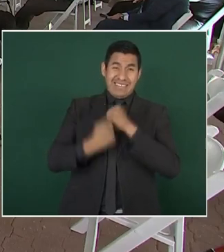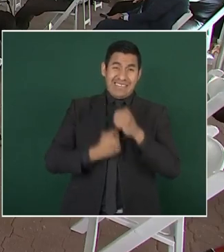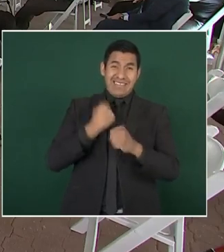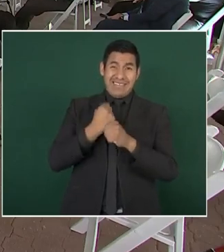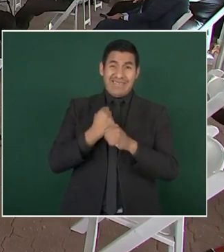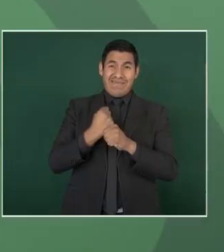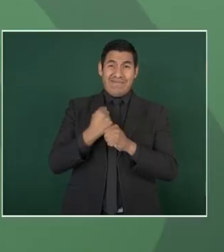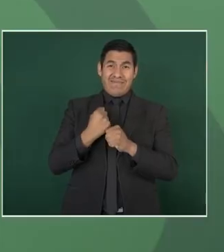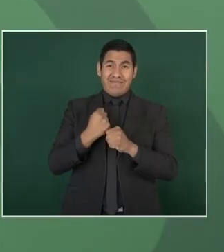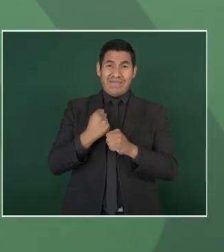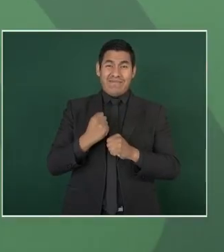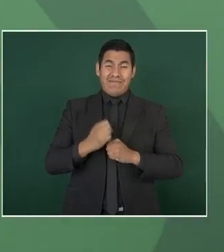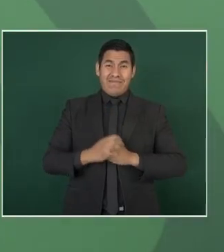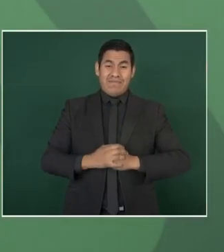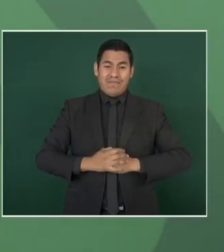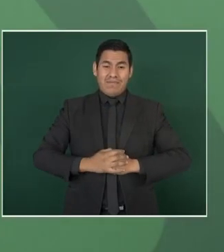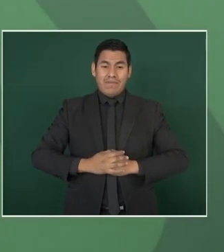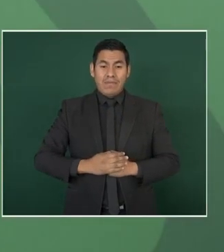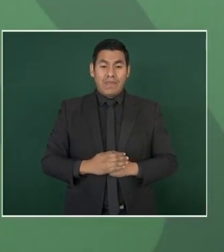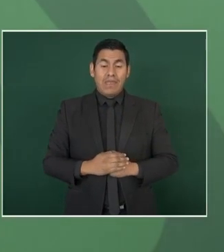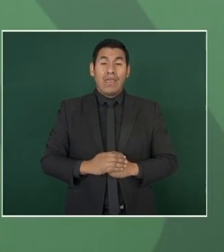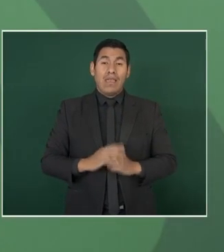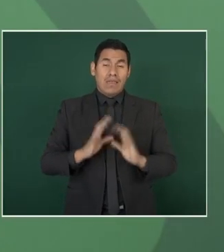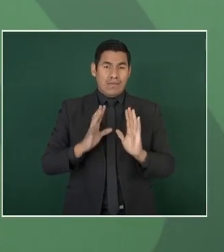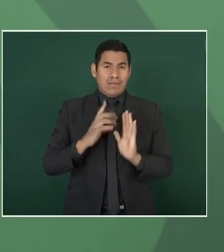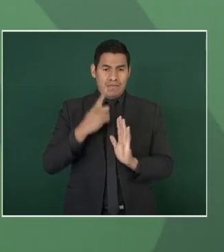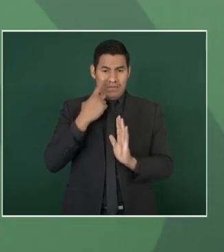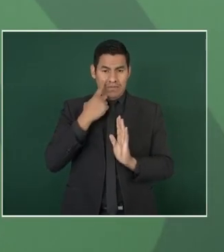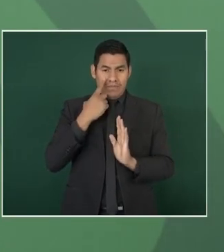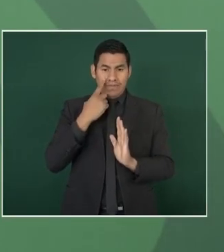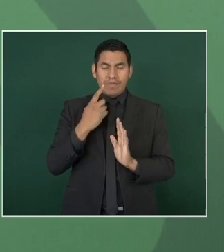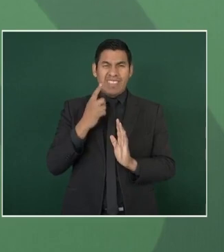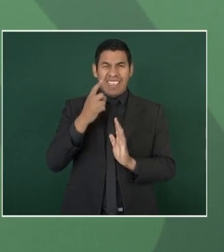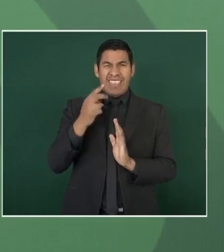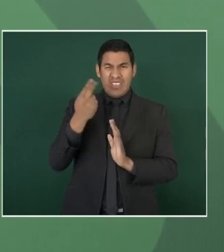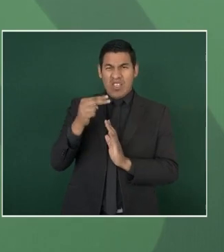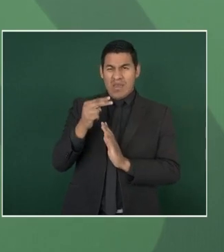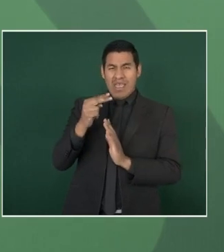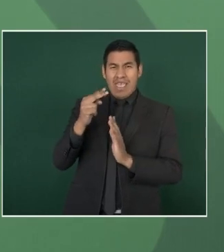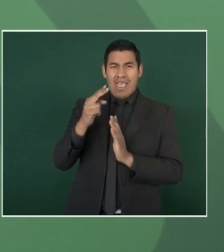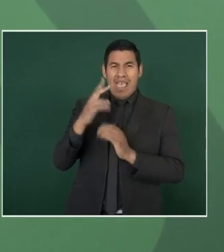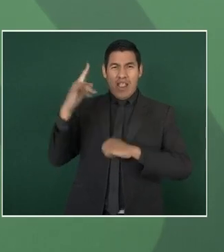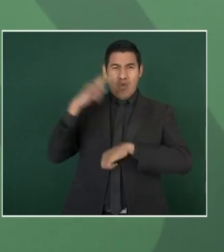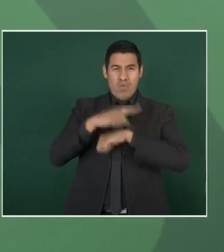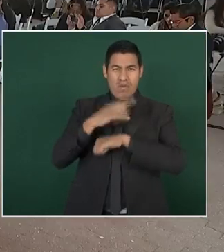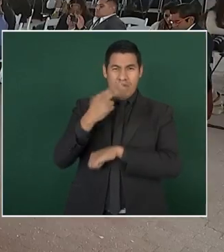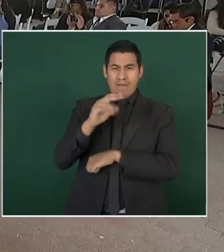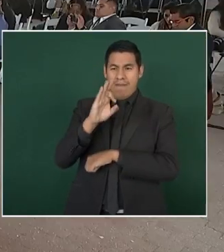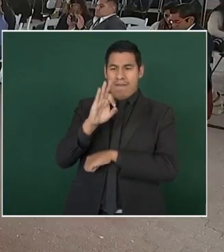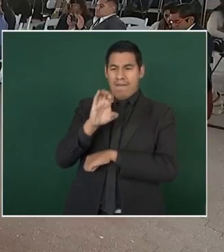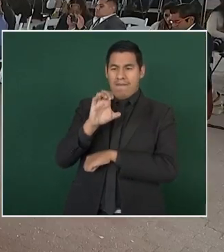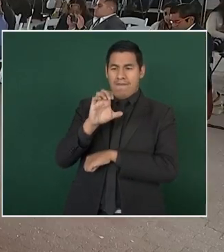años. Fíjate que lo de Felipe Ángeles es interesante.